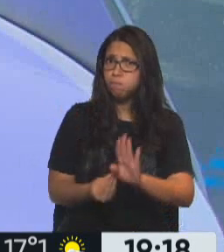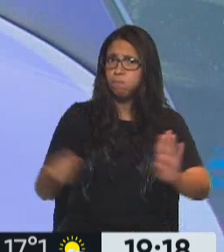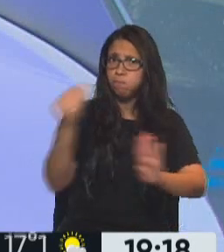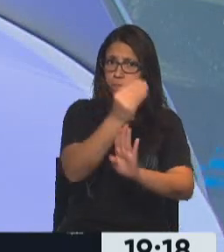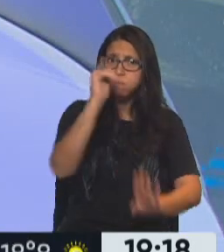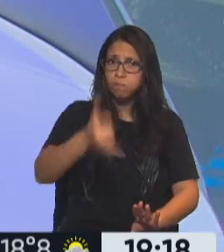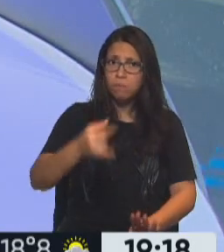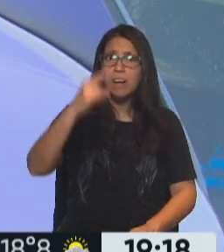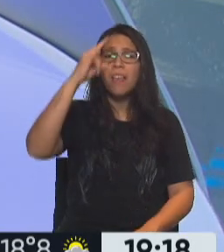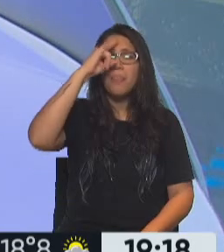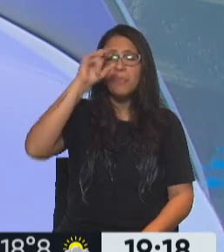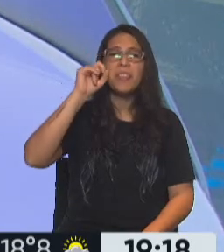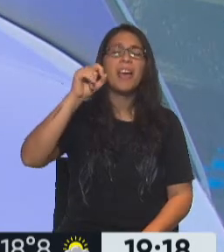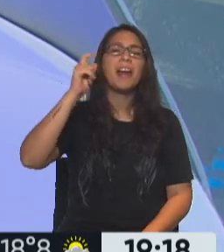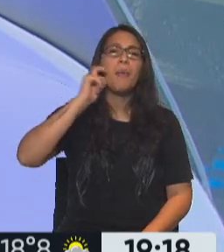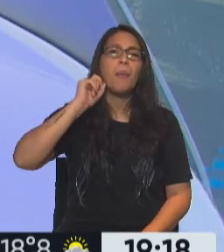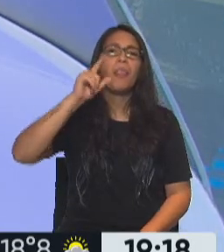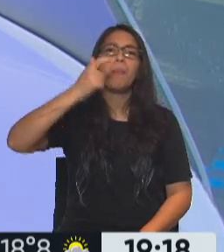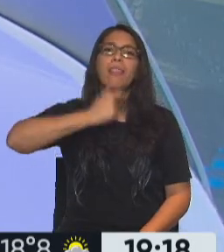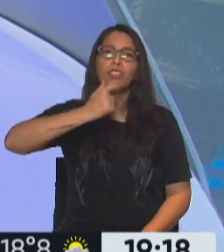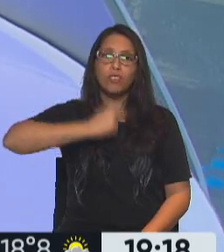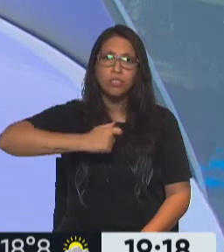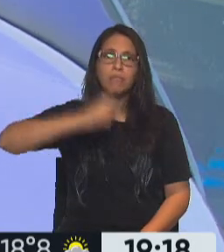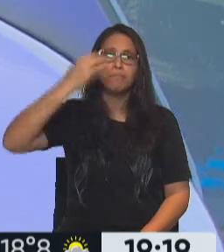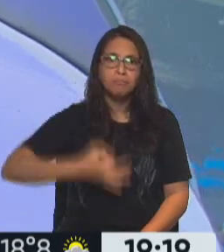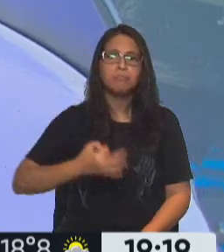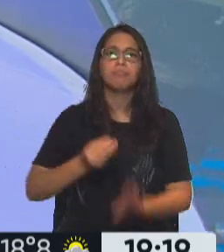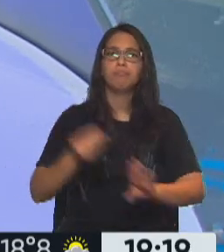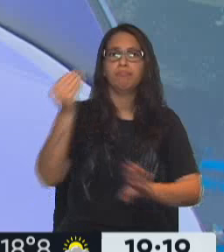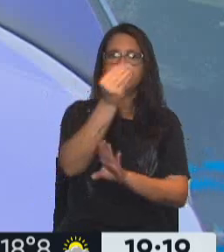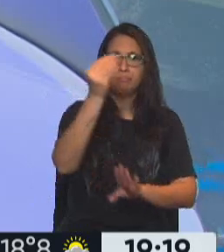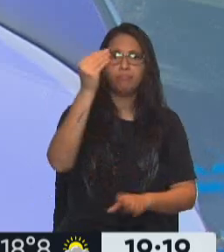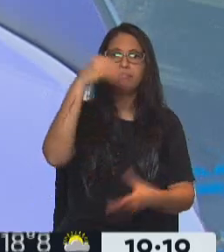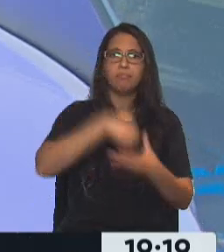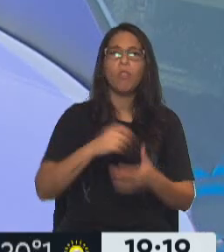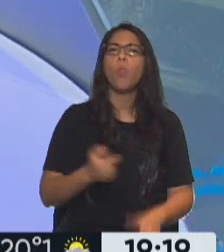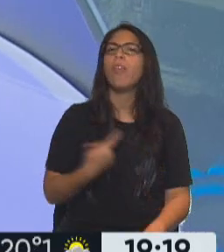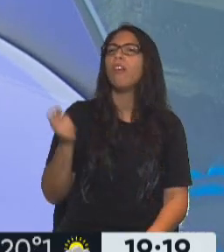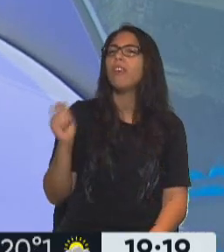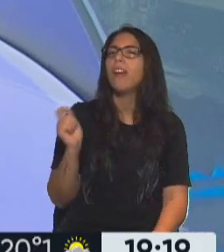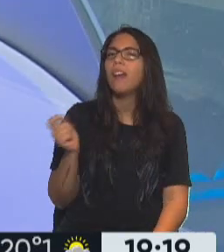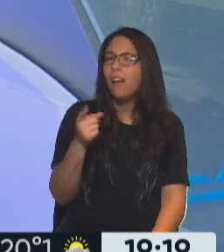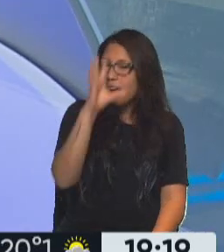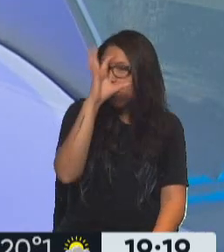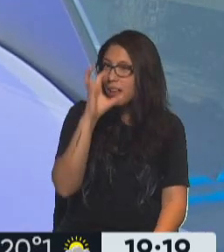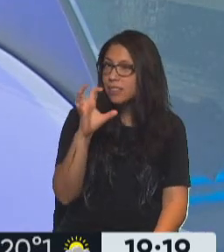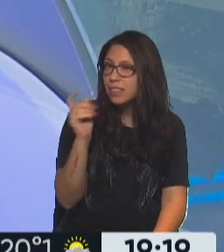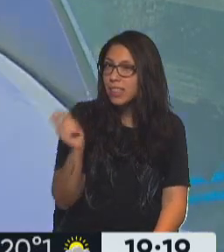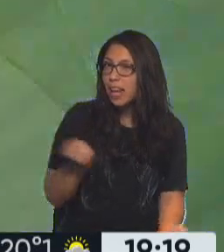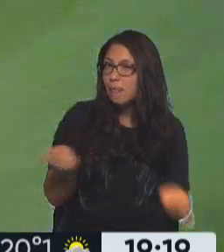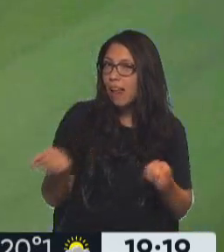Hubo ascenso, Independiente Rivadavia de Mendoza. A ver si recordás el propietario, quién es, el